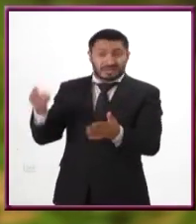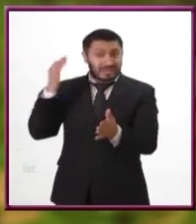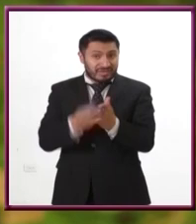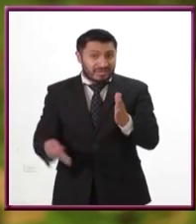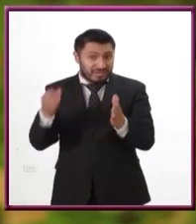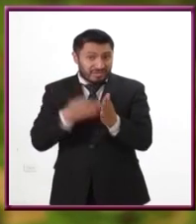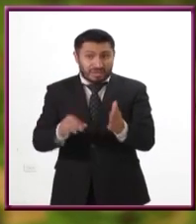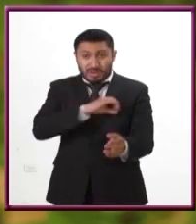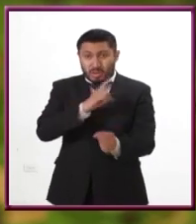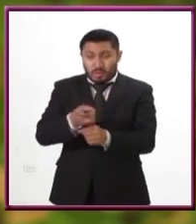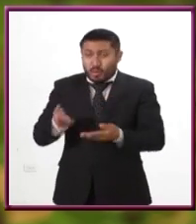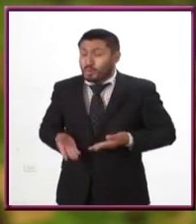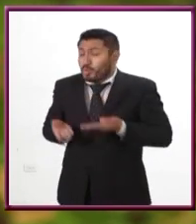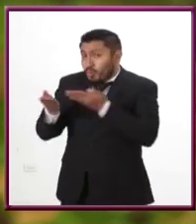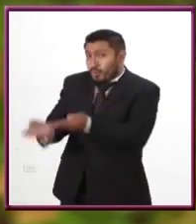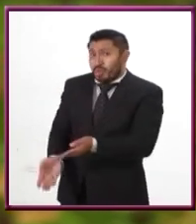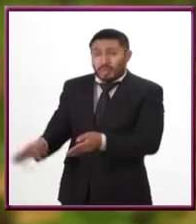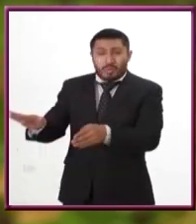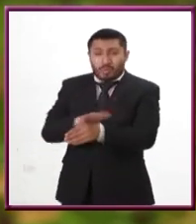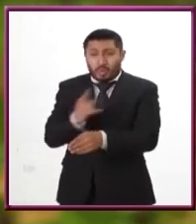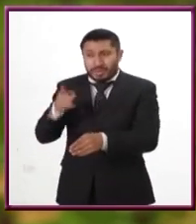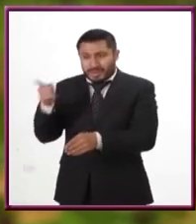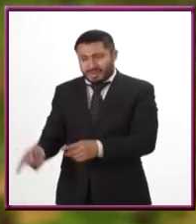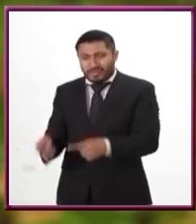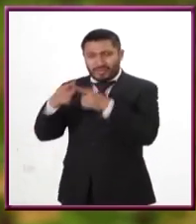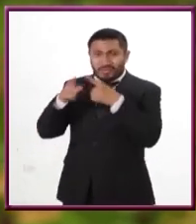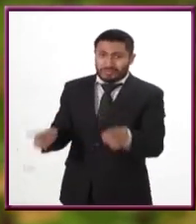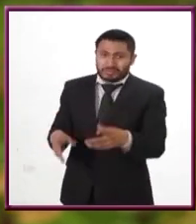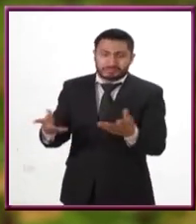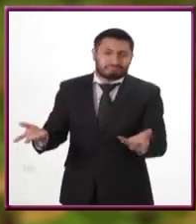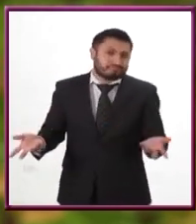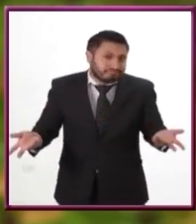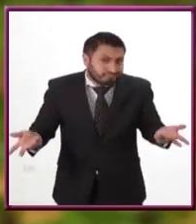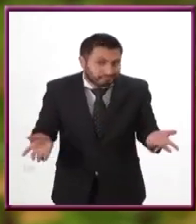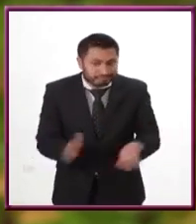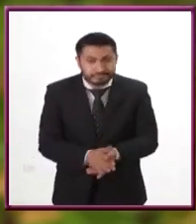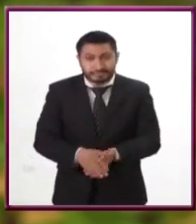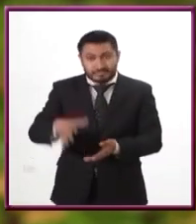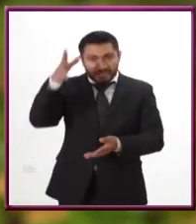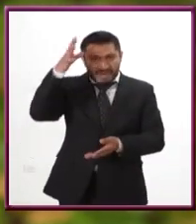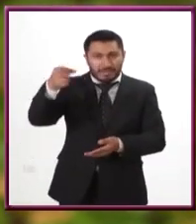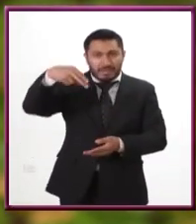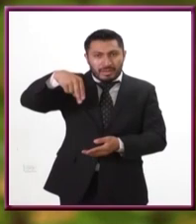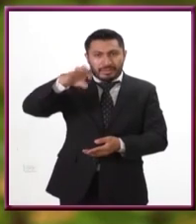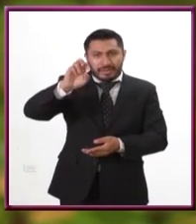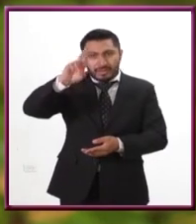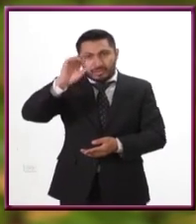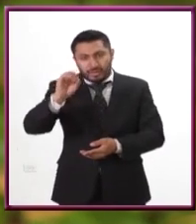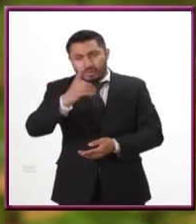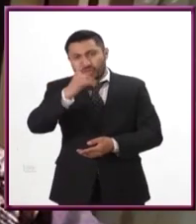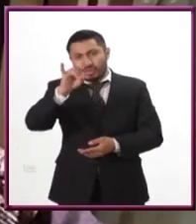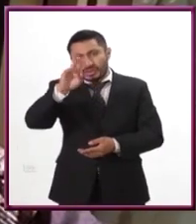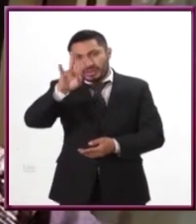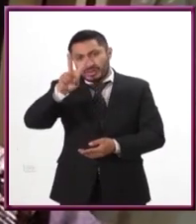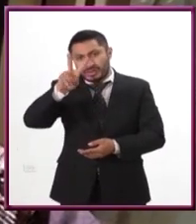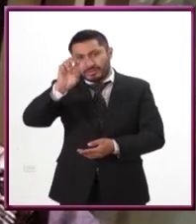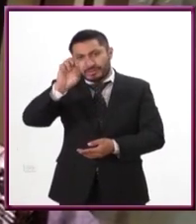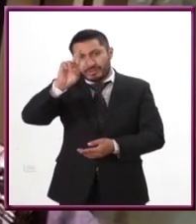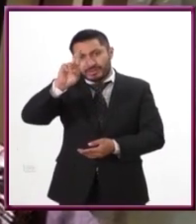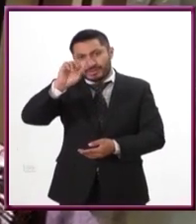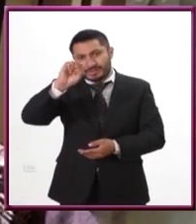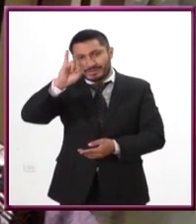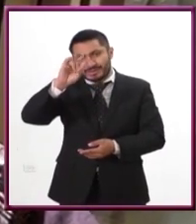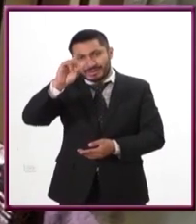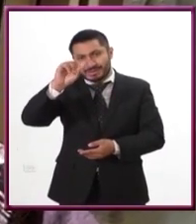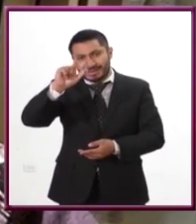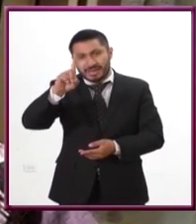y carencia de oportunidades para ellos solo por no ser como la mayoría. El concepto de neurodiversidad de Judy Singer